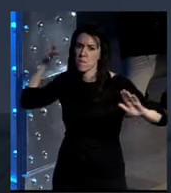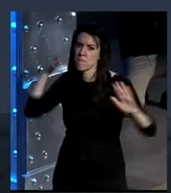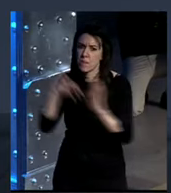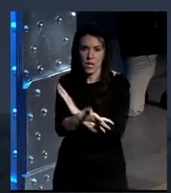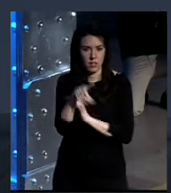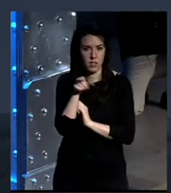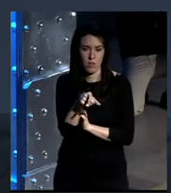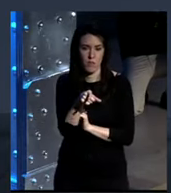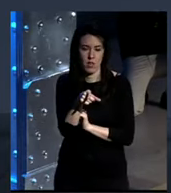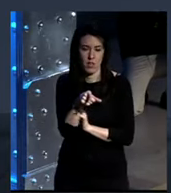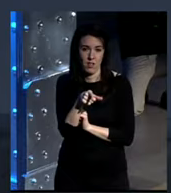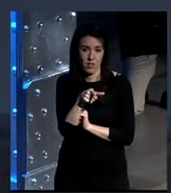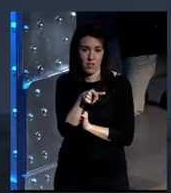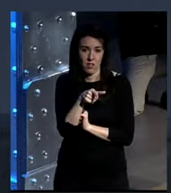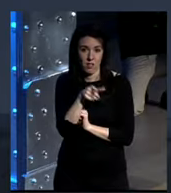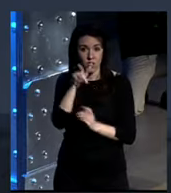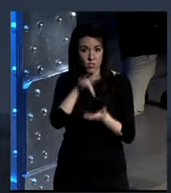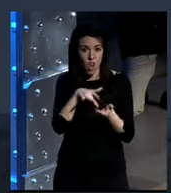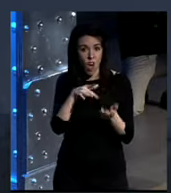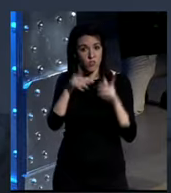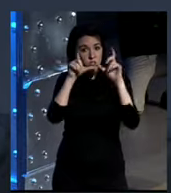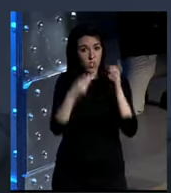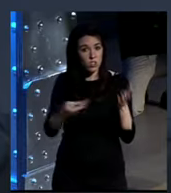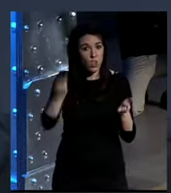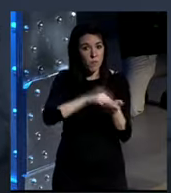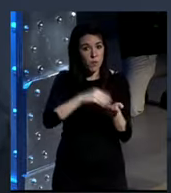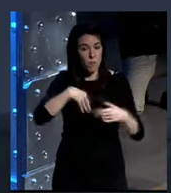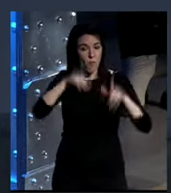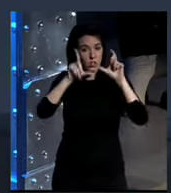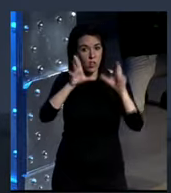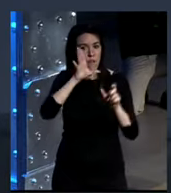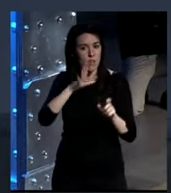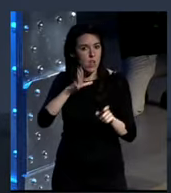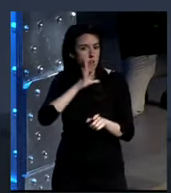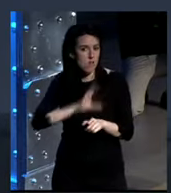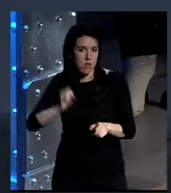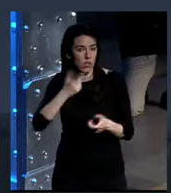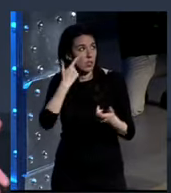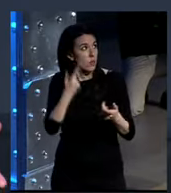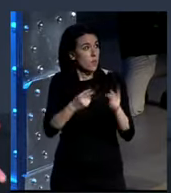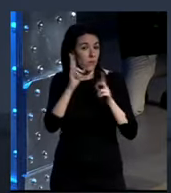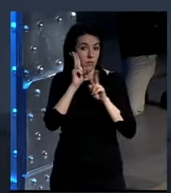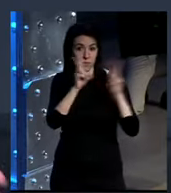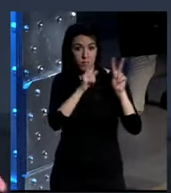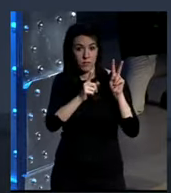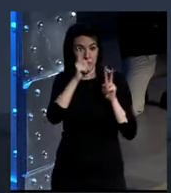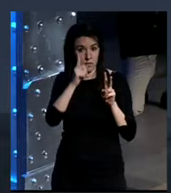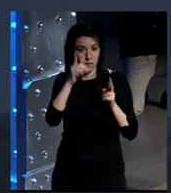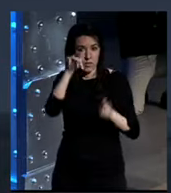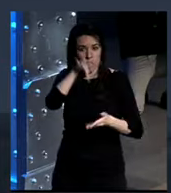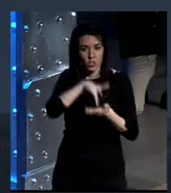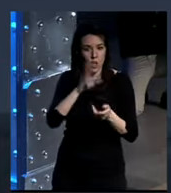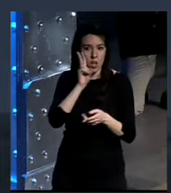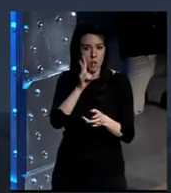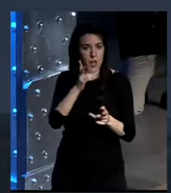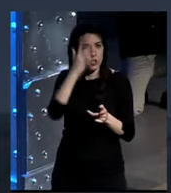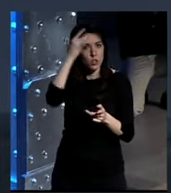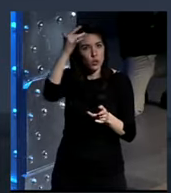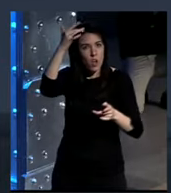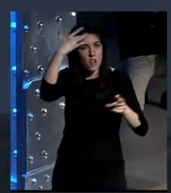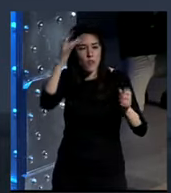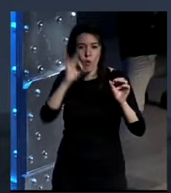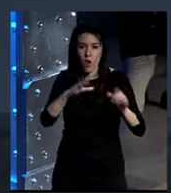Olive. Y se incorporó la fotografía, esa fotografía tan magnífica que tenemos ahí, donde él se ve risueño, pasándolo